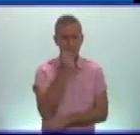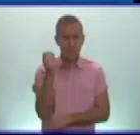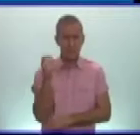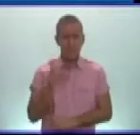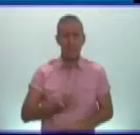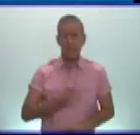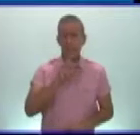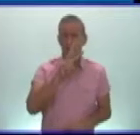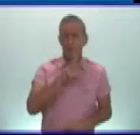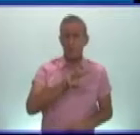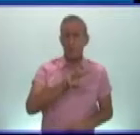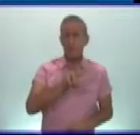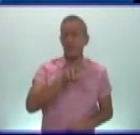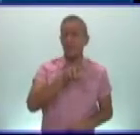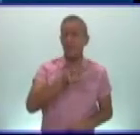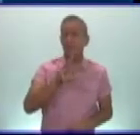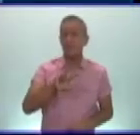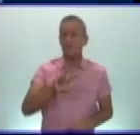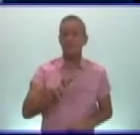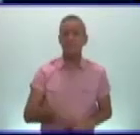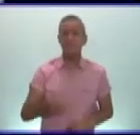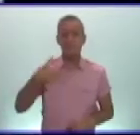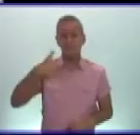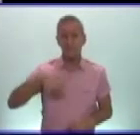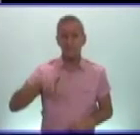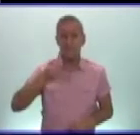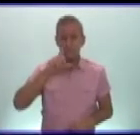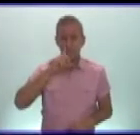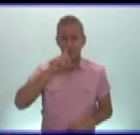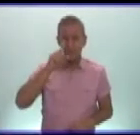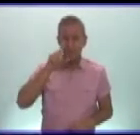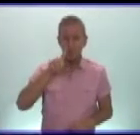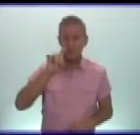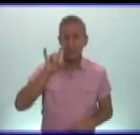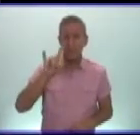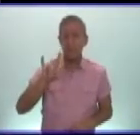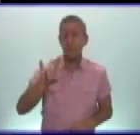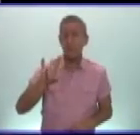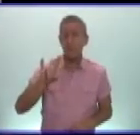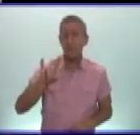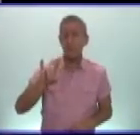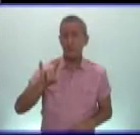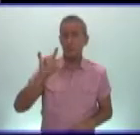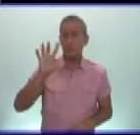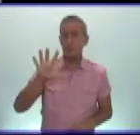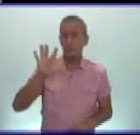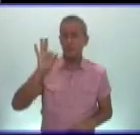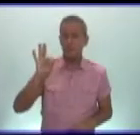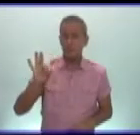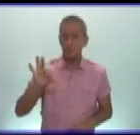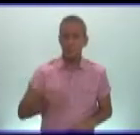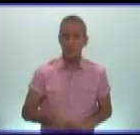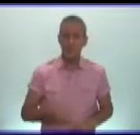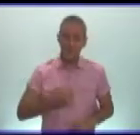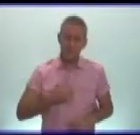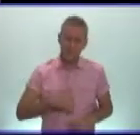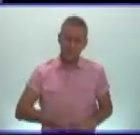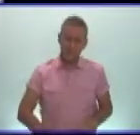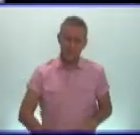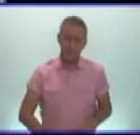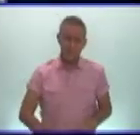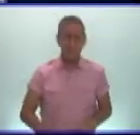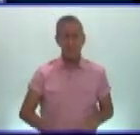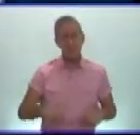de junio de 1958. Mi querida hijita, arribas hoy a tu primer aniversario sin sentir en